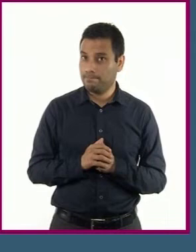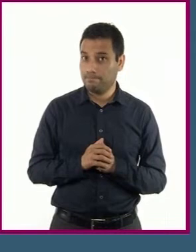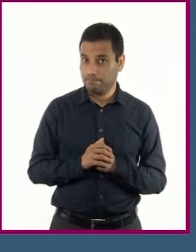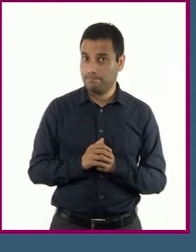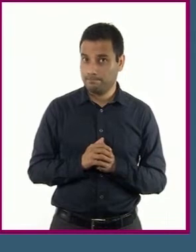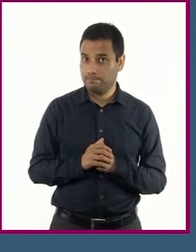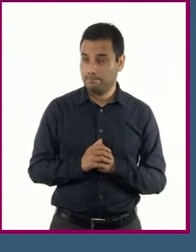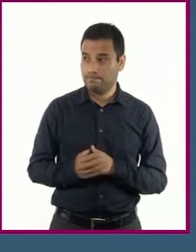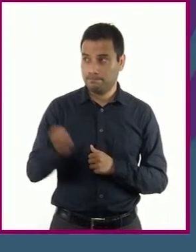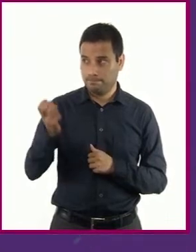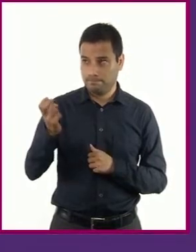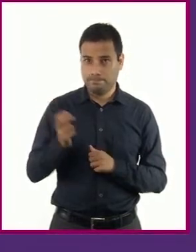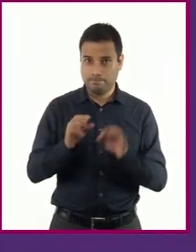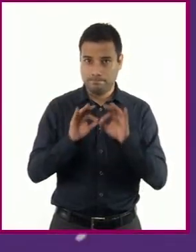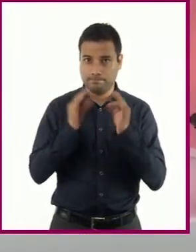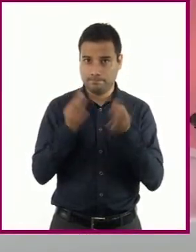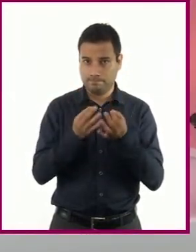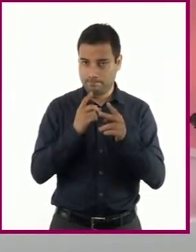cantidad de sustancia.